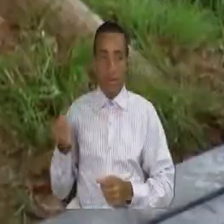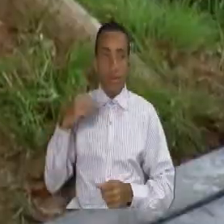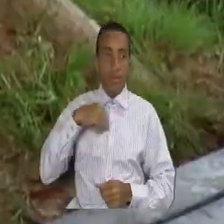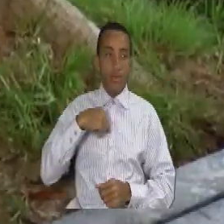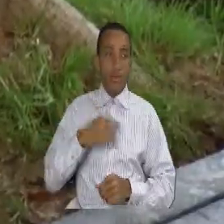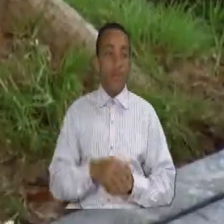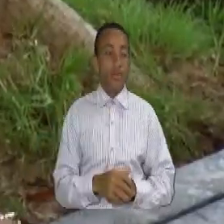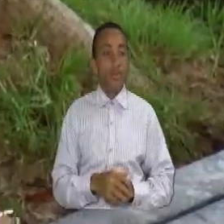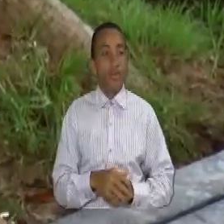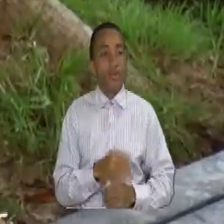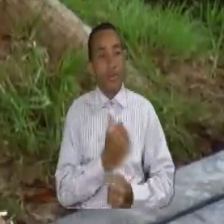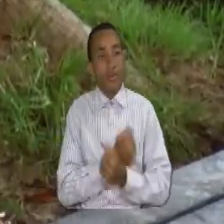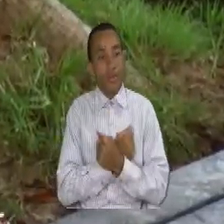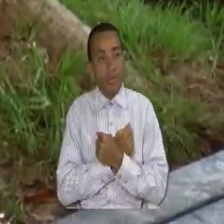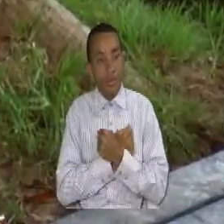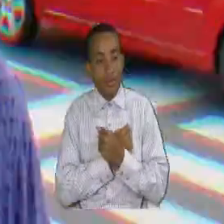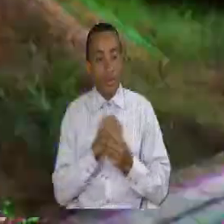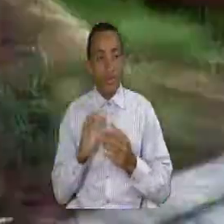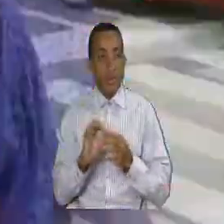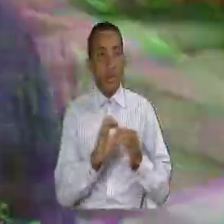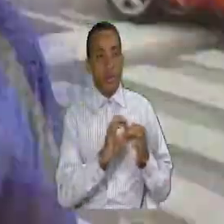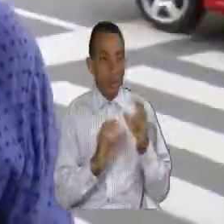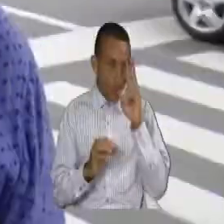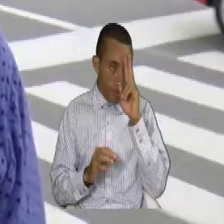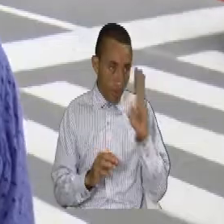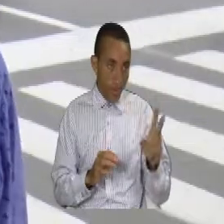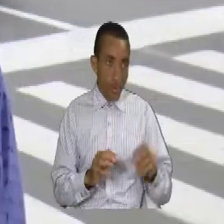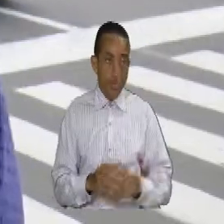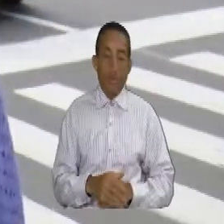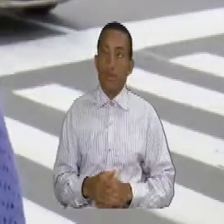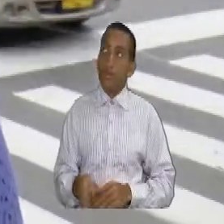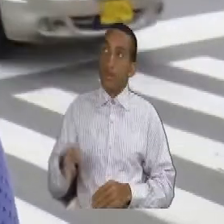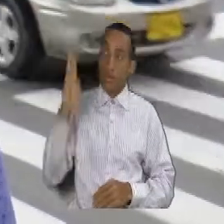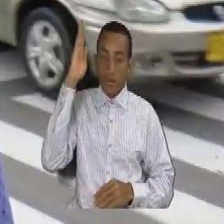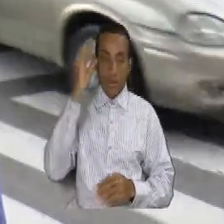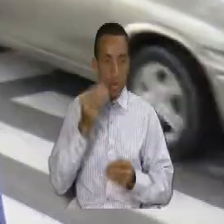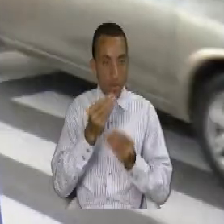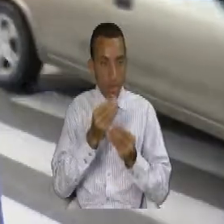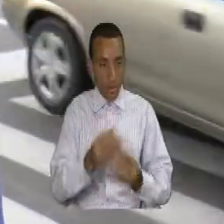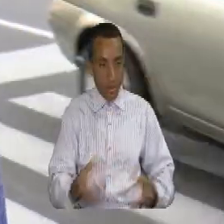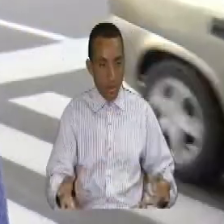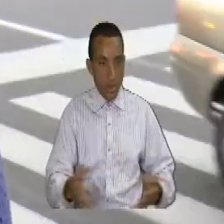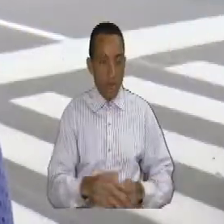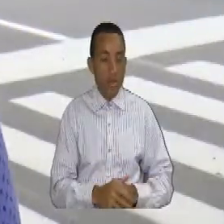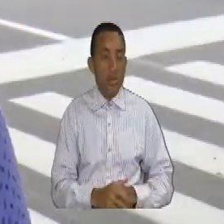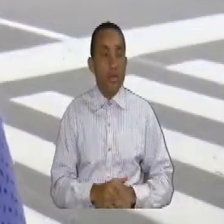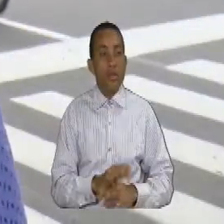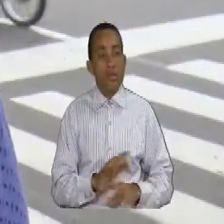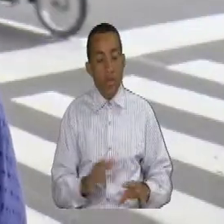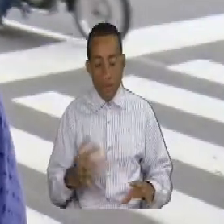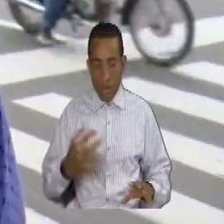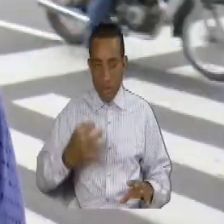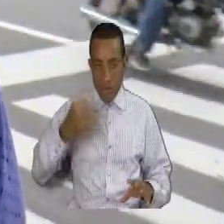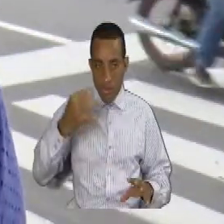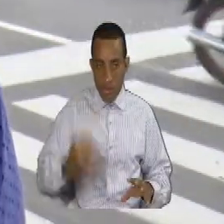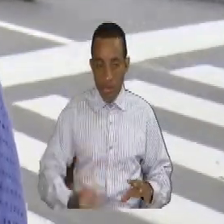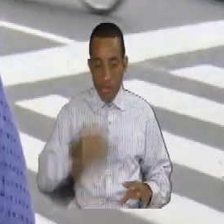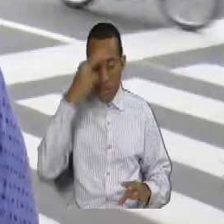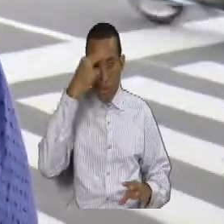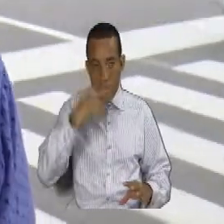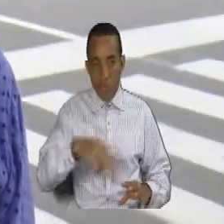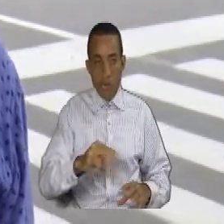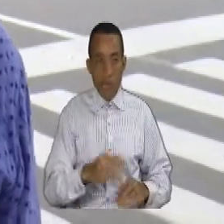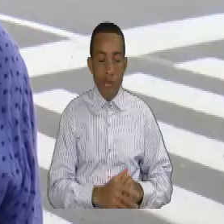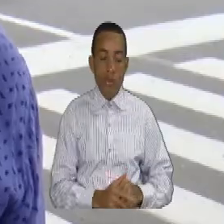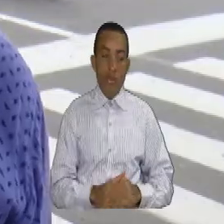Mucho amor y mucha unión y respeto. Dios los bendiga, que sean muy honestos con sus hijos, que